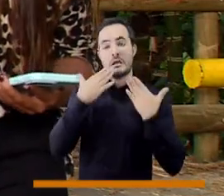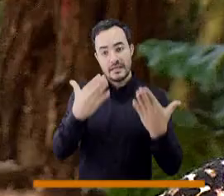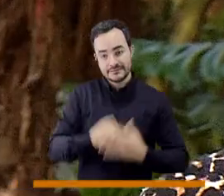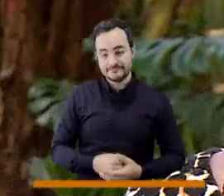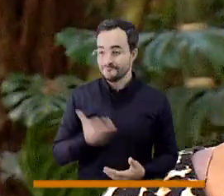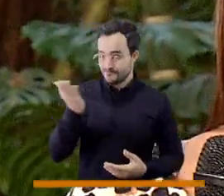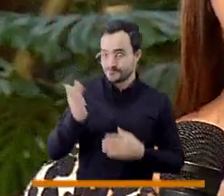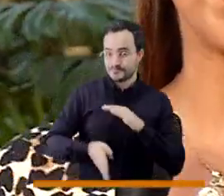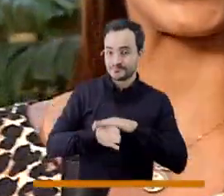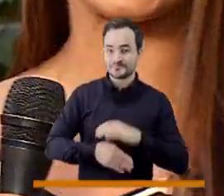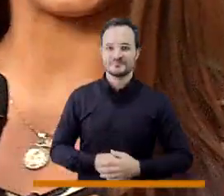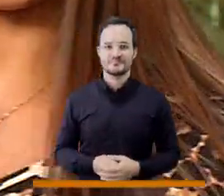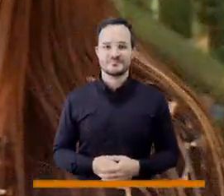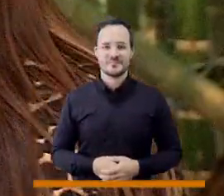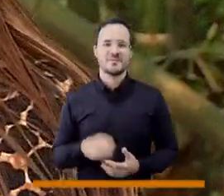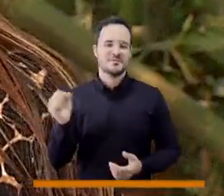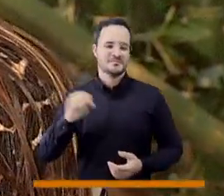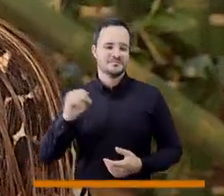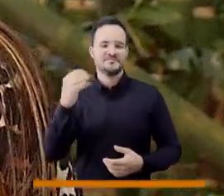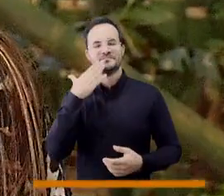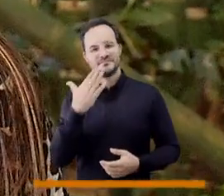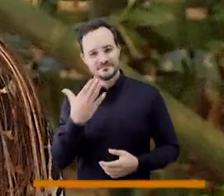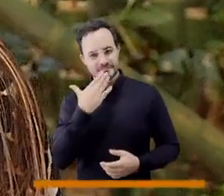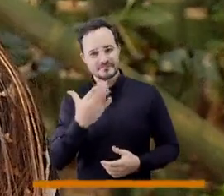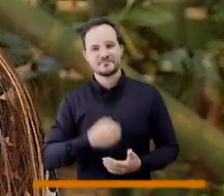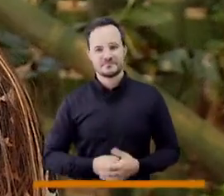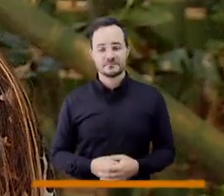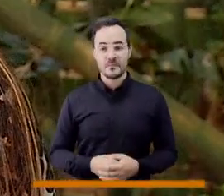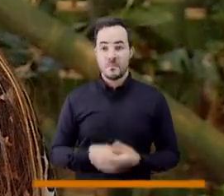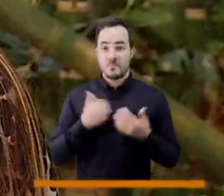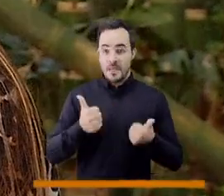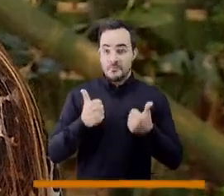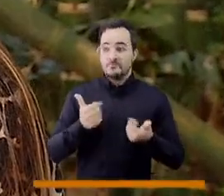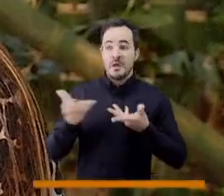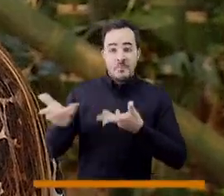Muchas gracias, Andrés, por su apreciación, y siga usted, Catherine.